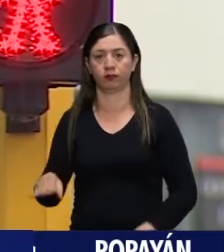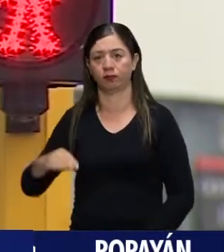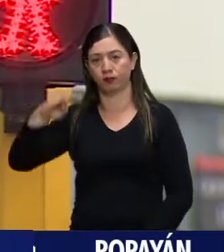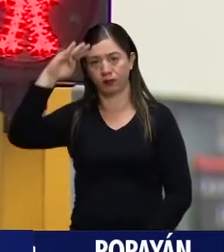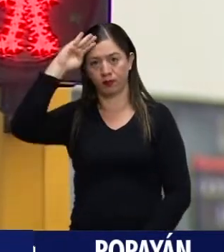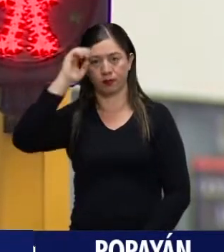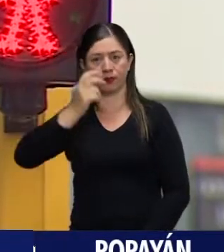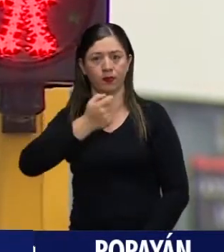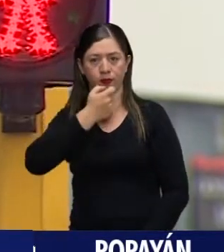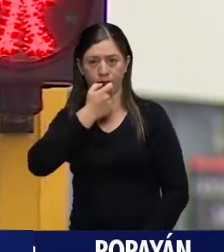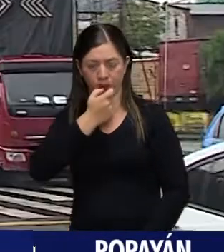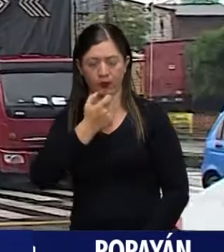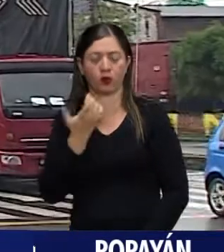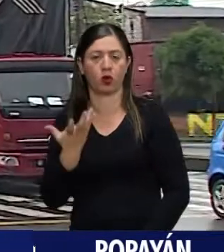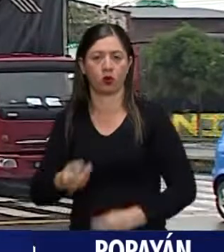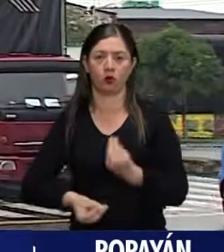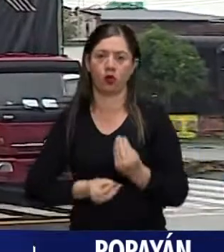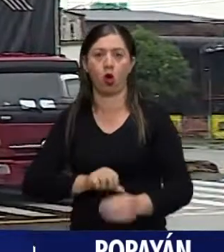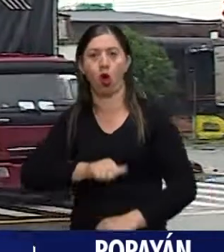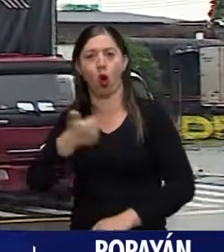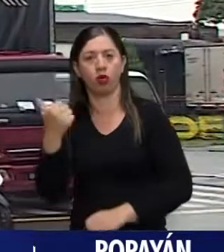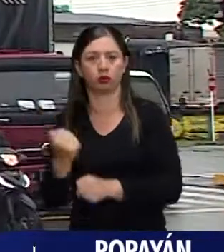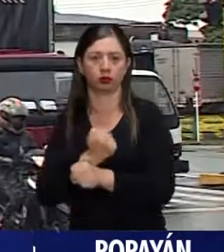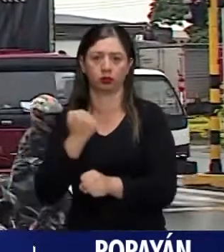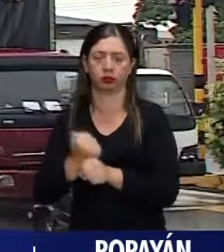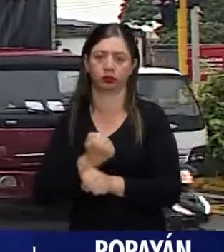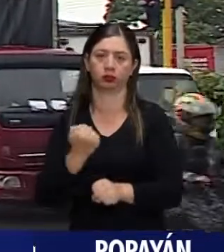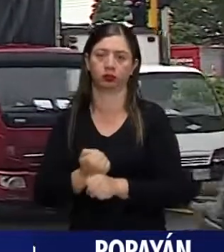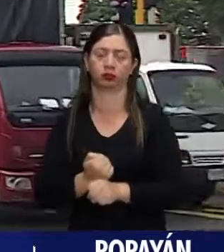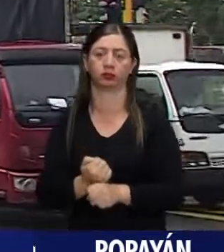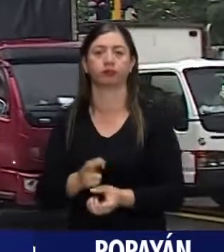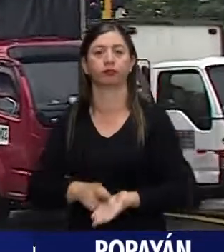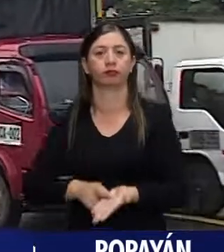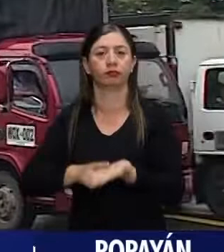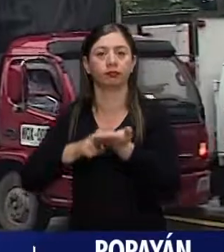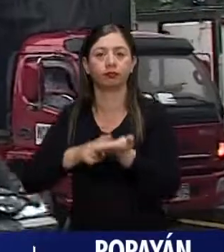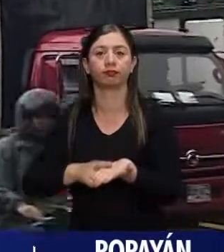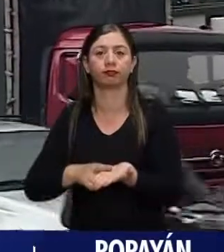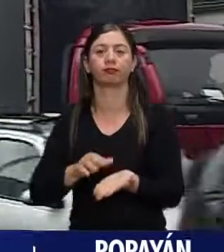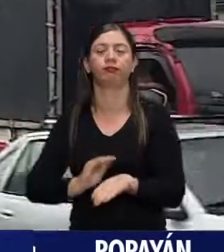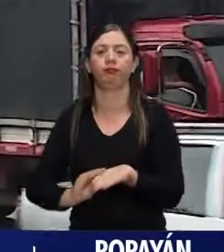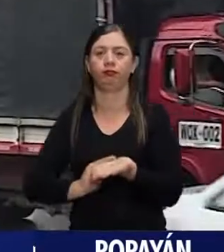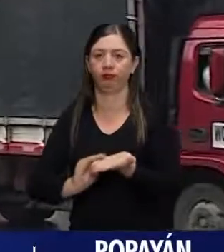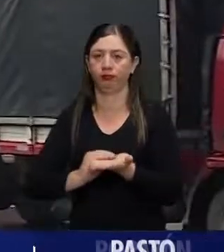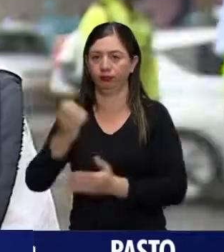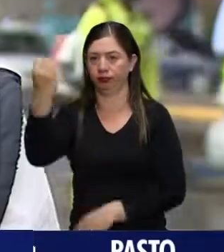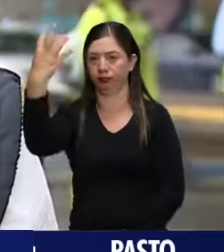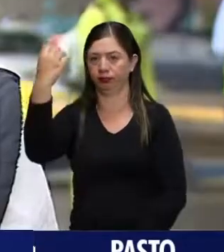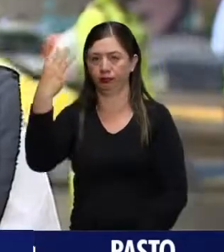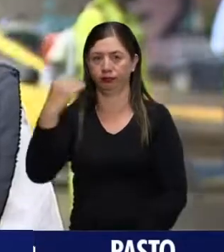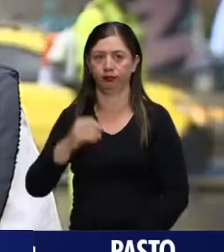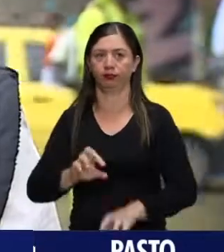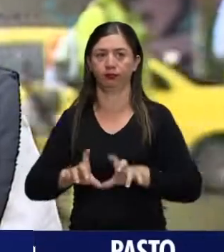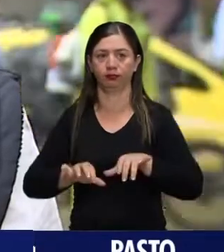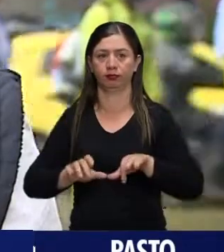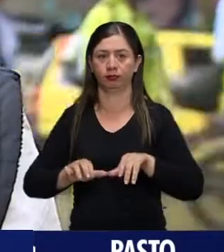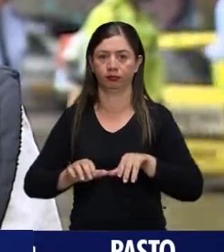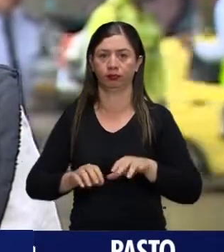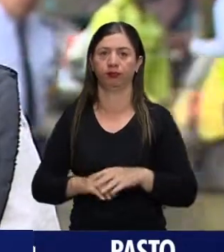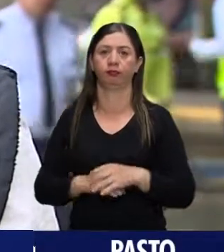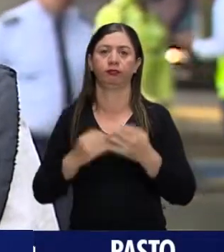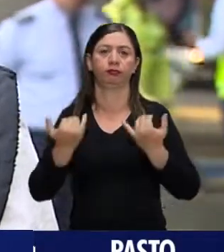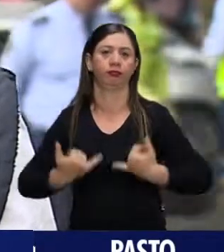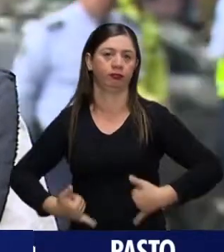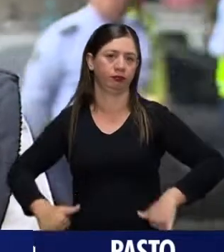de tránsito se enfocará a cumplir otros deberes. La recuperación de esta red semafórica, especialmente a la subsecretaría, le